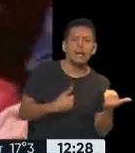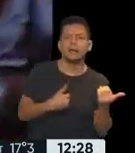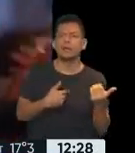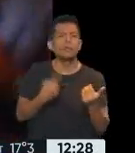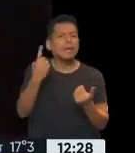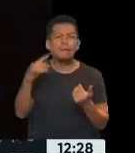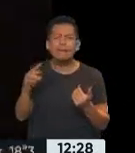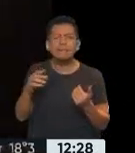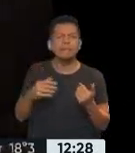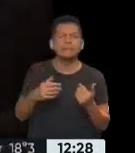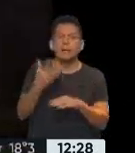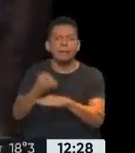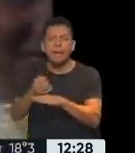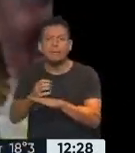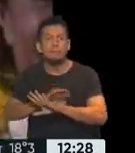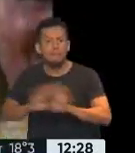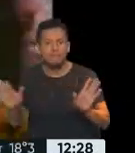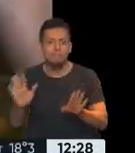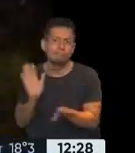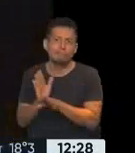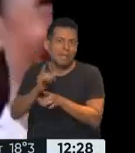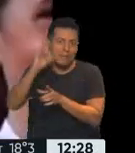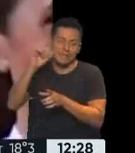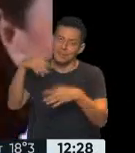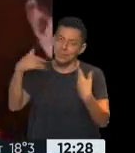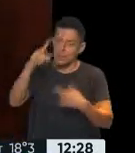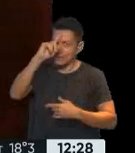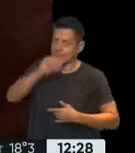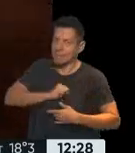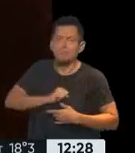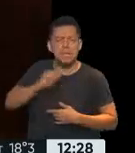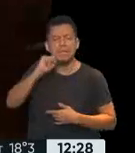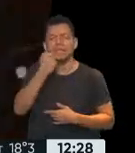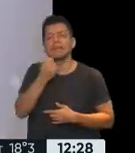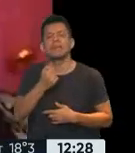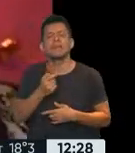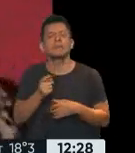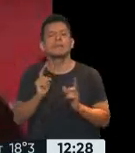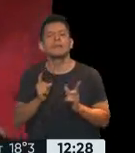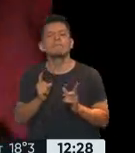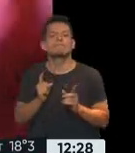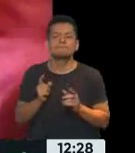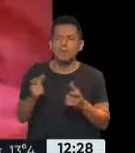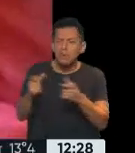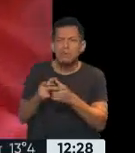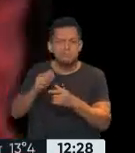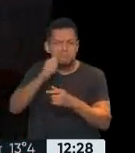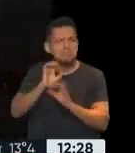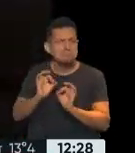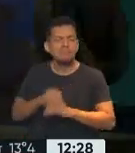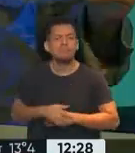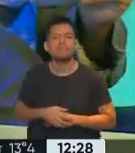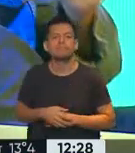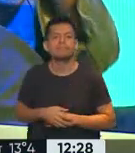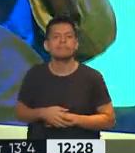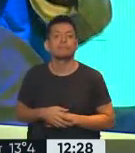toma, con lo cual, sí, fue una experiencia bastante desafiante, pero muy, muy linda y sobre todo el resultado muy hermoso. Después